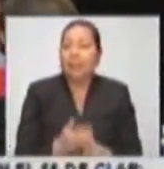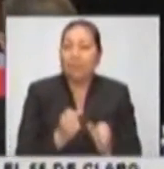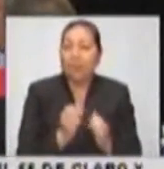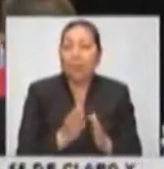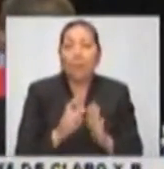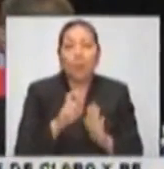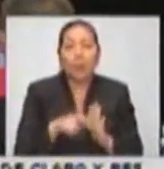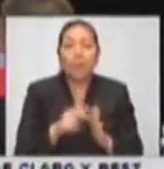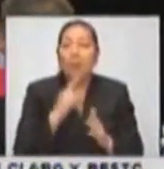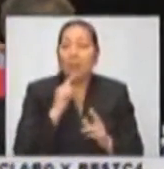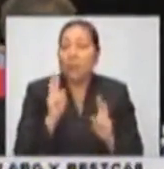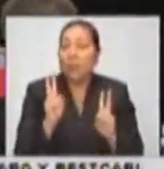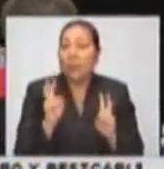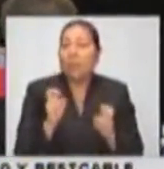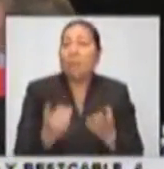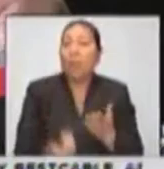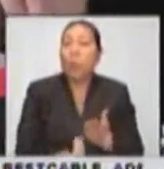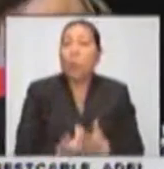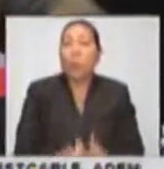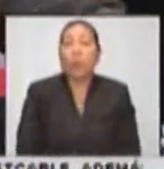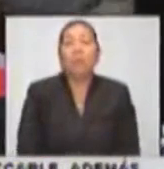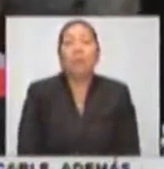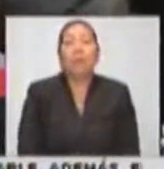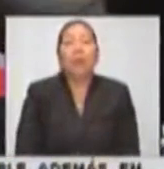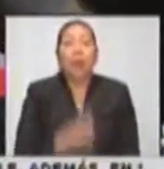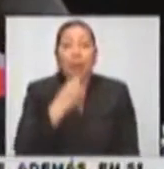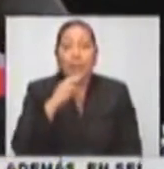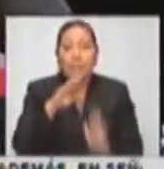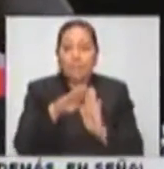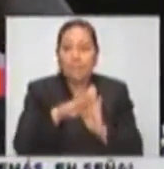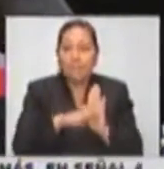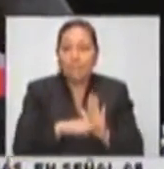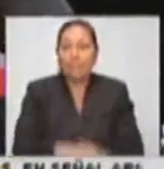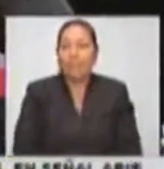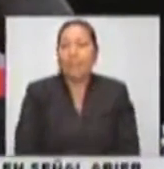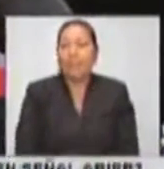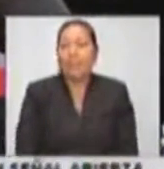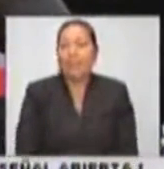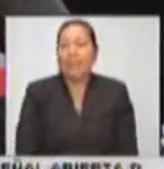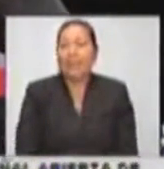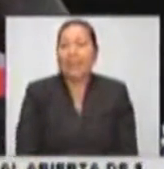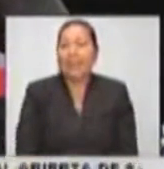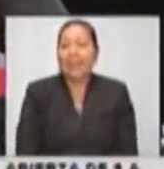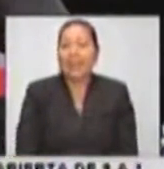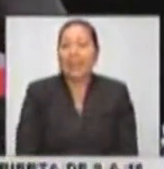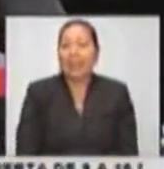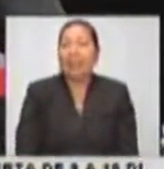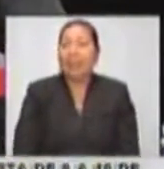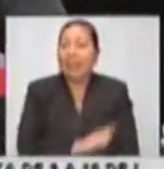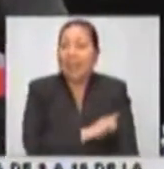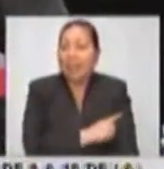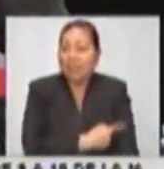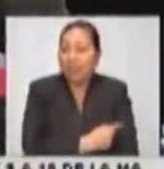este programa, que es un tema nuevo. Ahí se menciona abajo, yo insistiría en esas cosas nomás para no leer todo, este esfuerzo coordinado